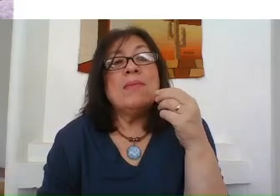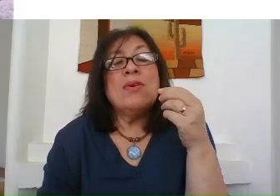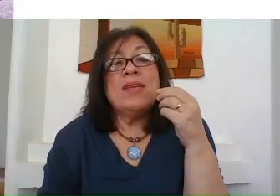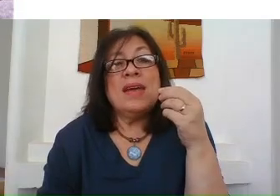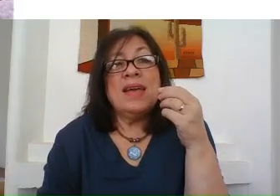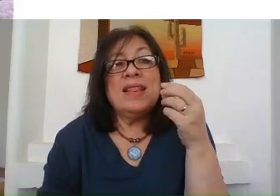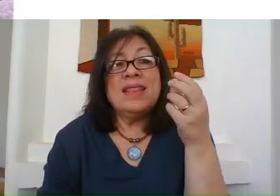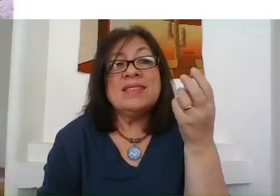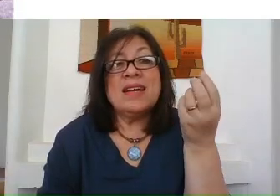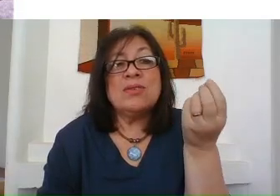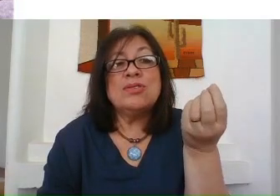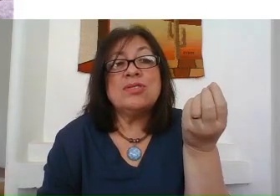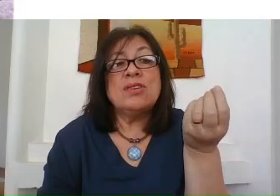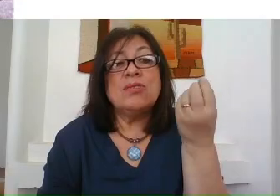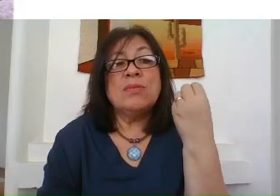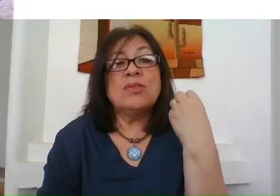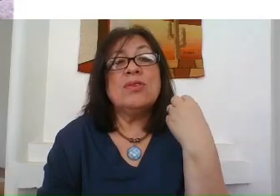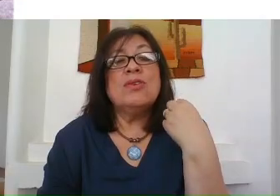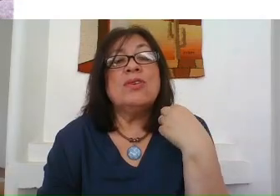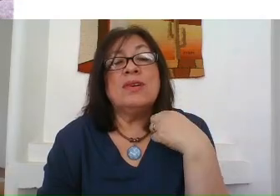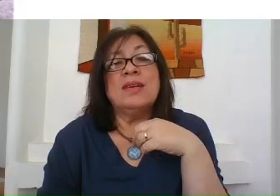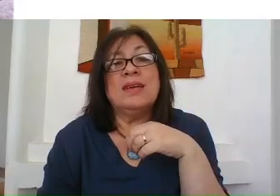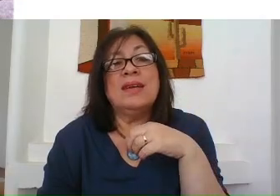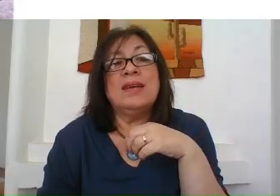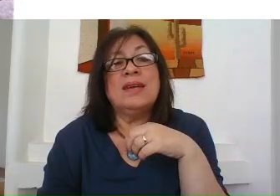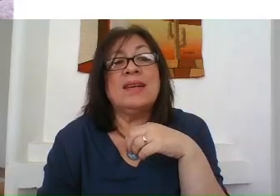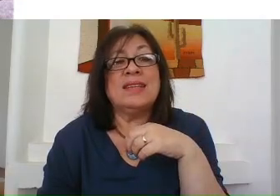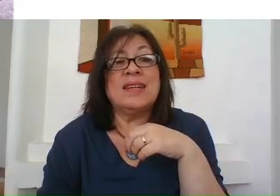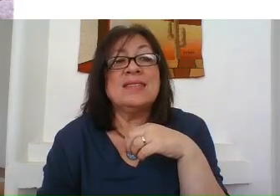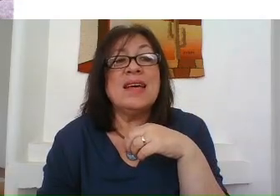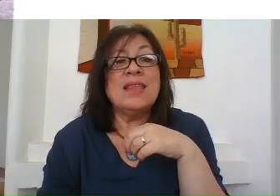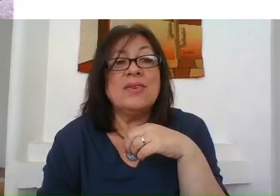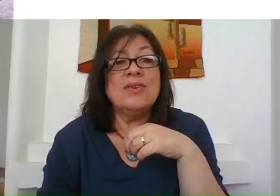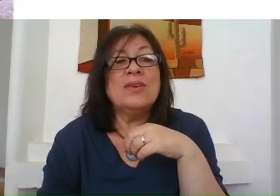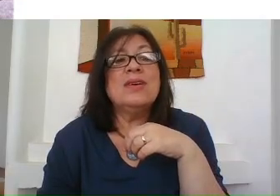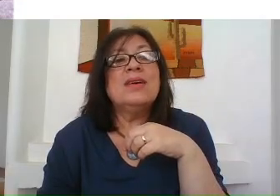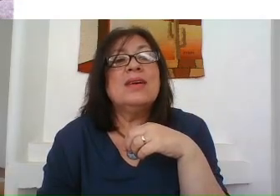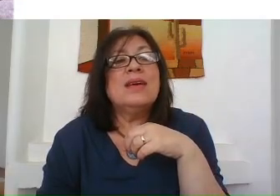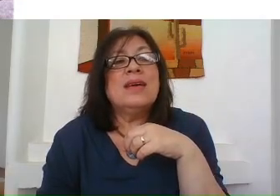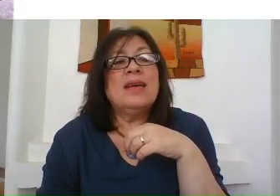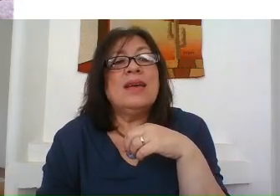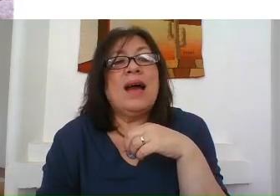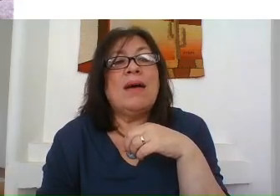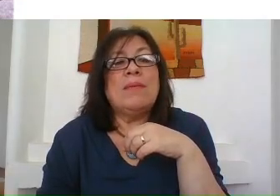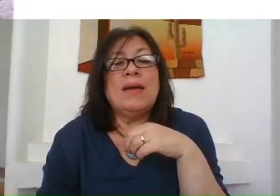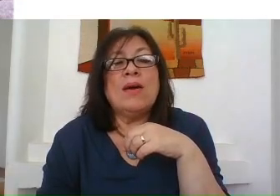cuando hablamos del desarrollo psicomotor retrasado,